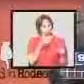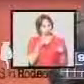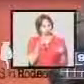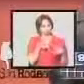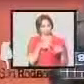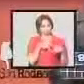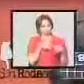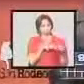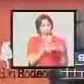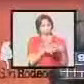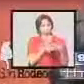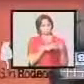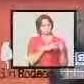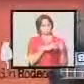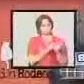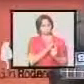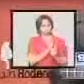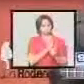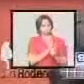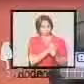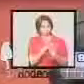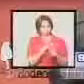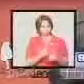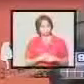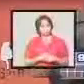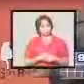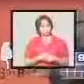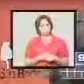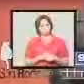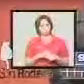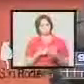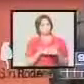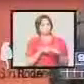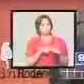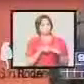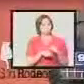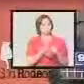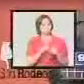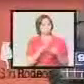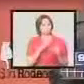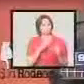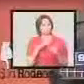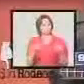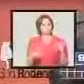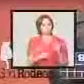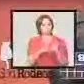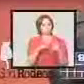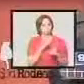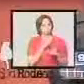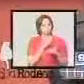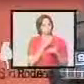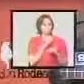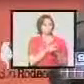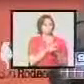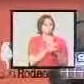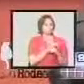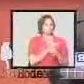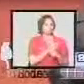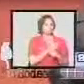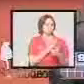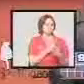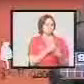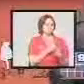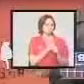sujetas de aseguramiento, ¿verdad? Y dependiendo de la edad, muchas veces el Instituto de